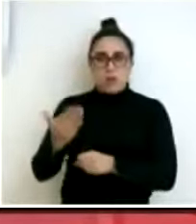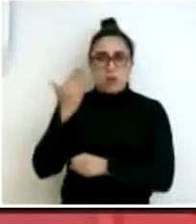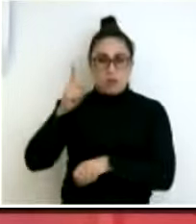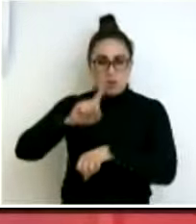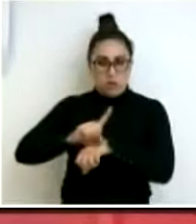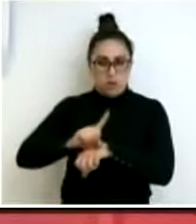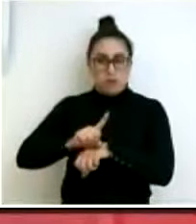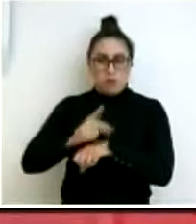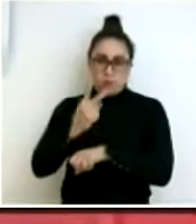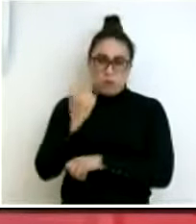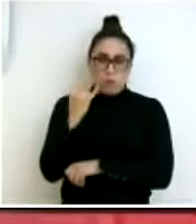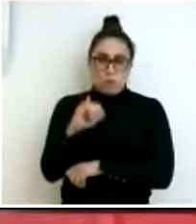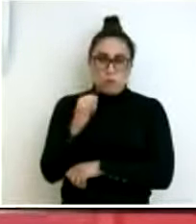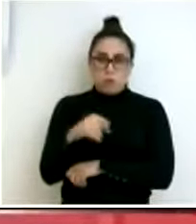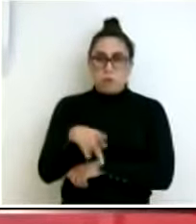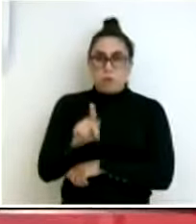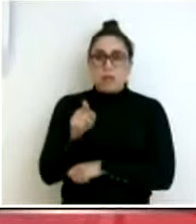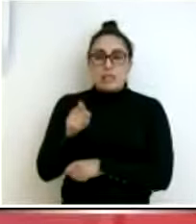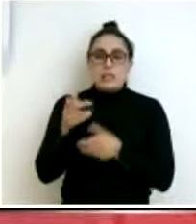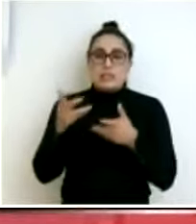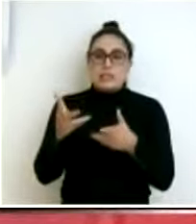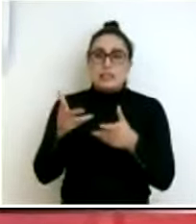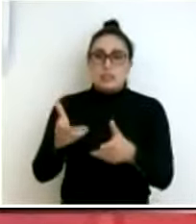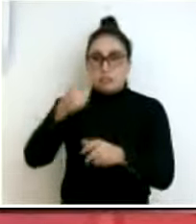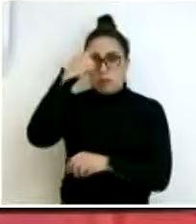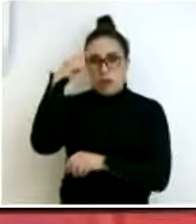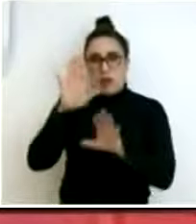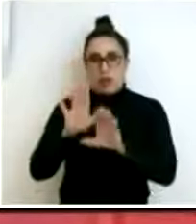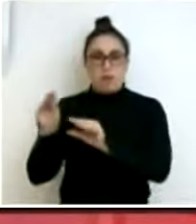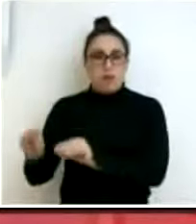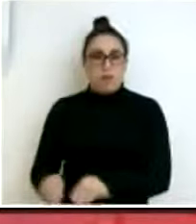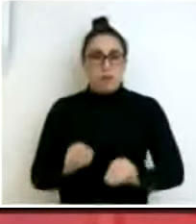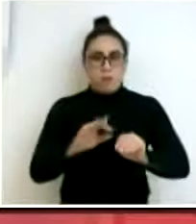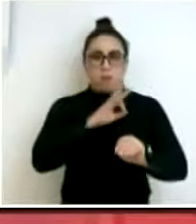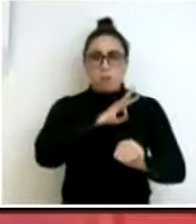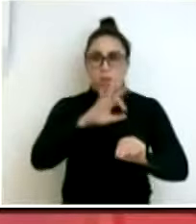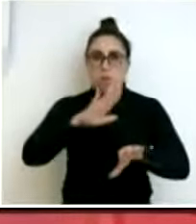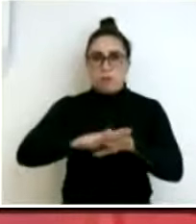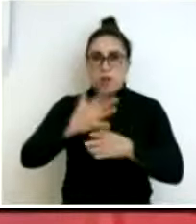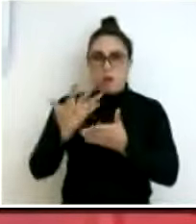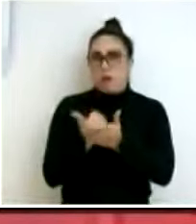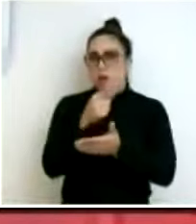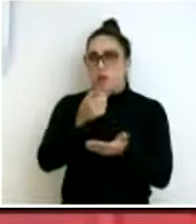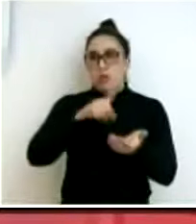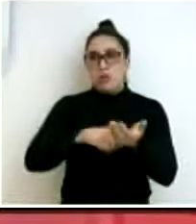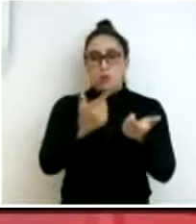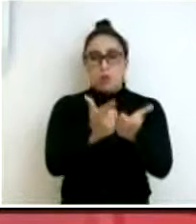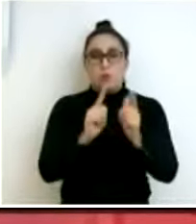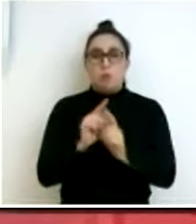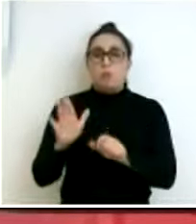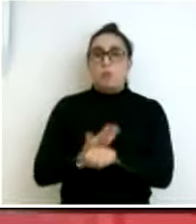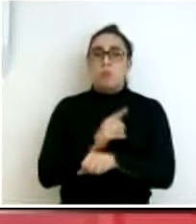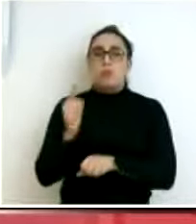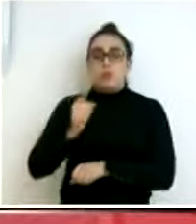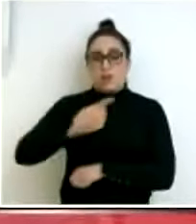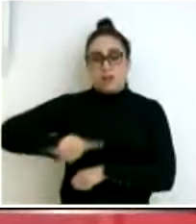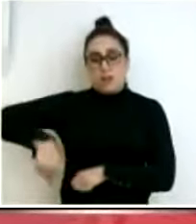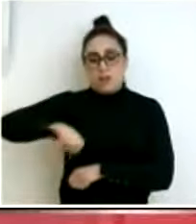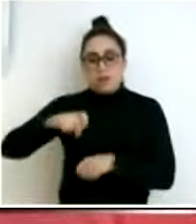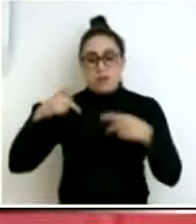se requerían para imponer su voluntad. Porque las y los